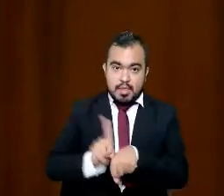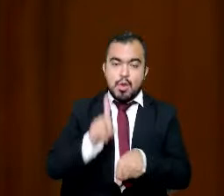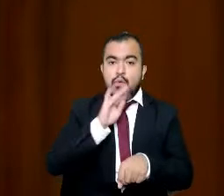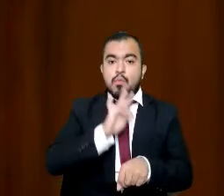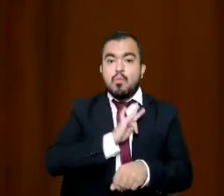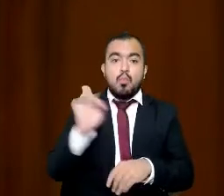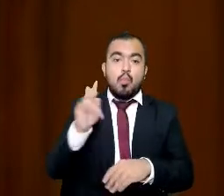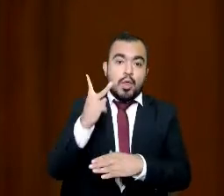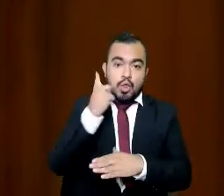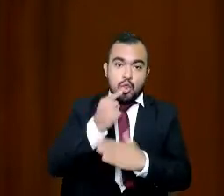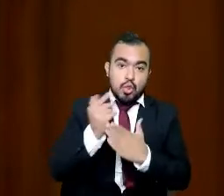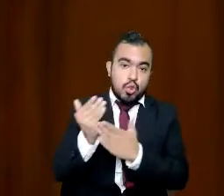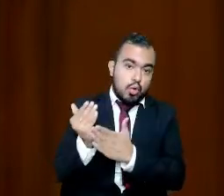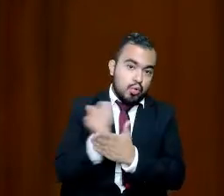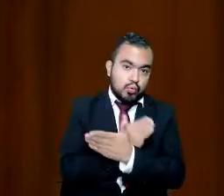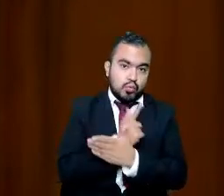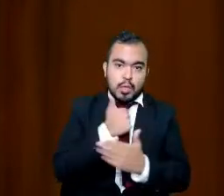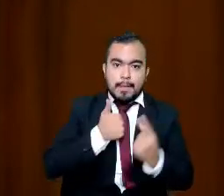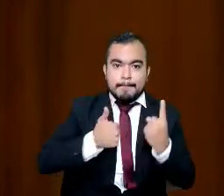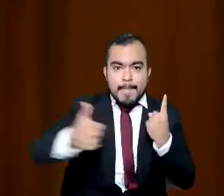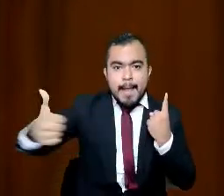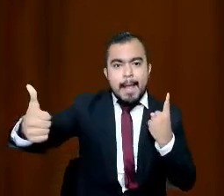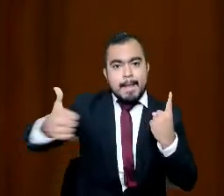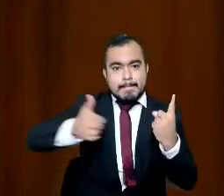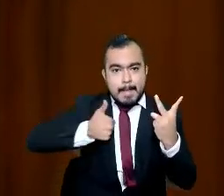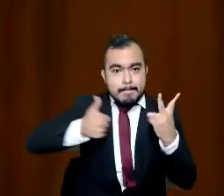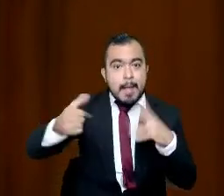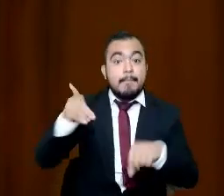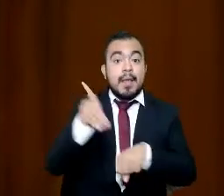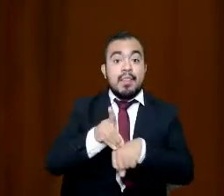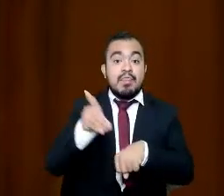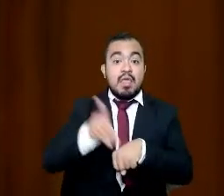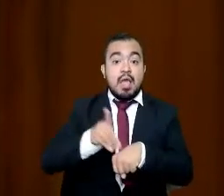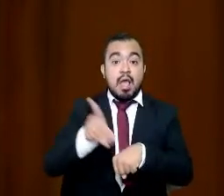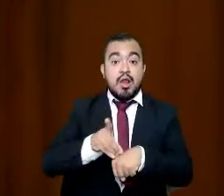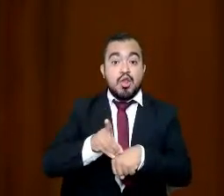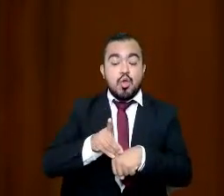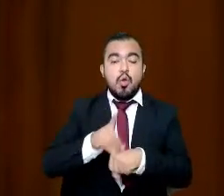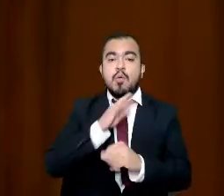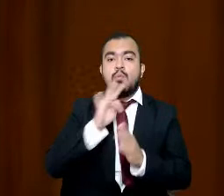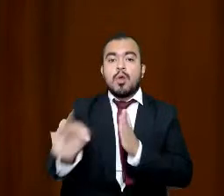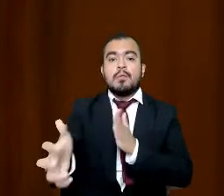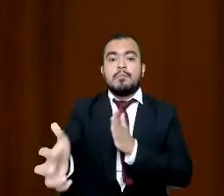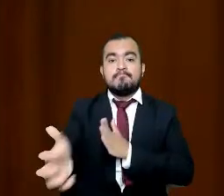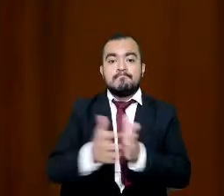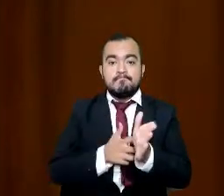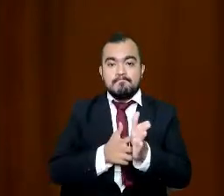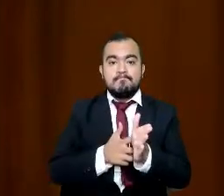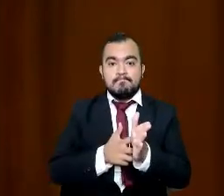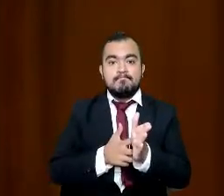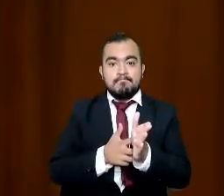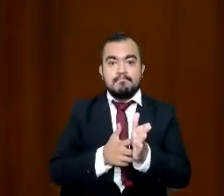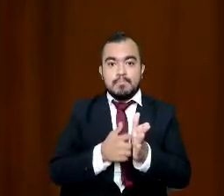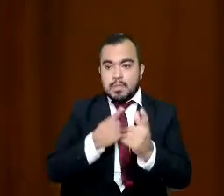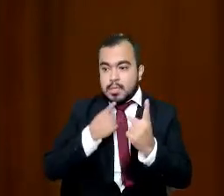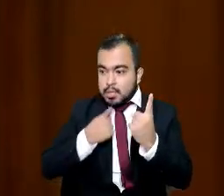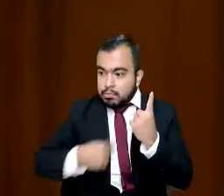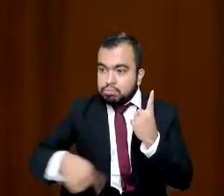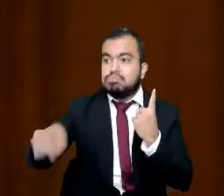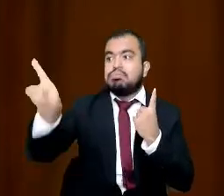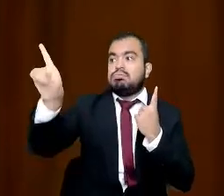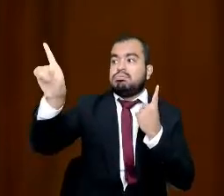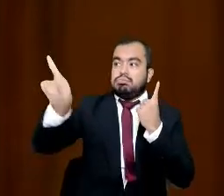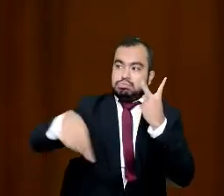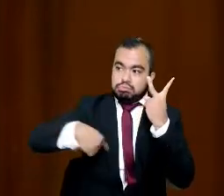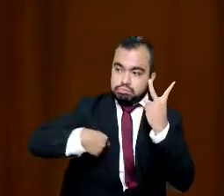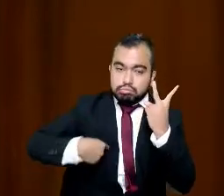horas de trayecto diario y que les va a permitir ahorrar por lo menos un pasaje de ida y otro de vuelta. Nos